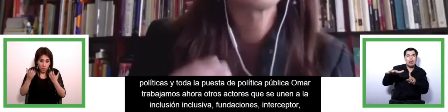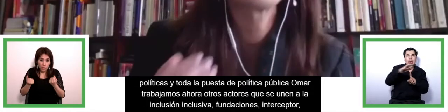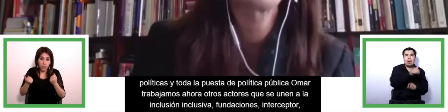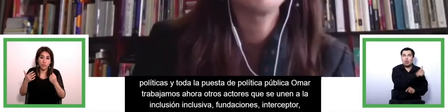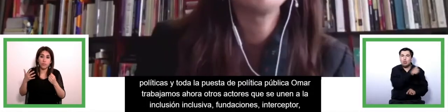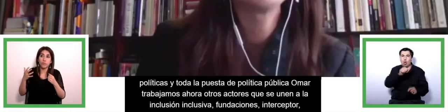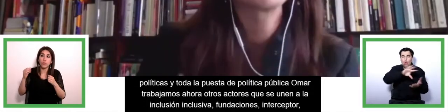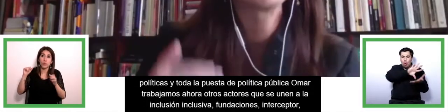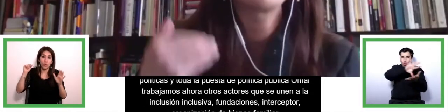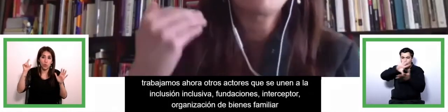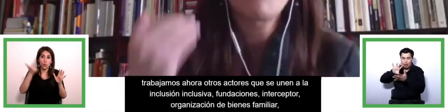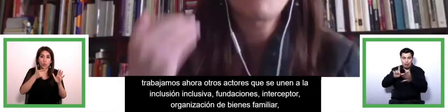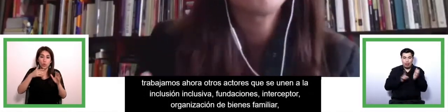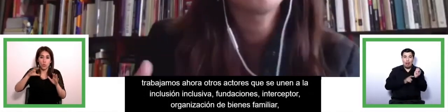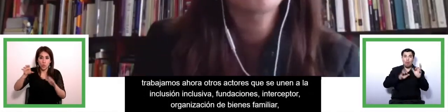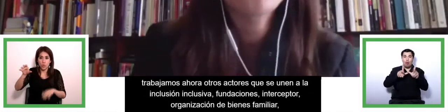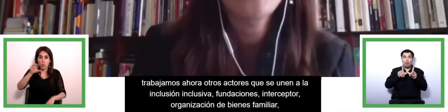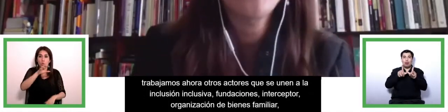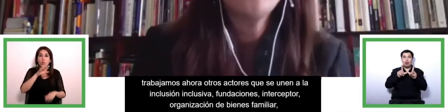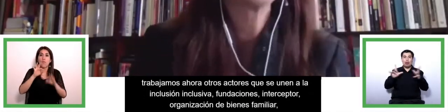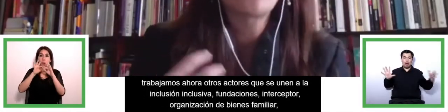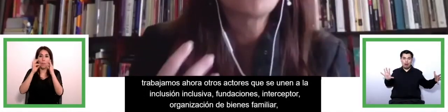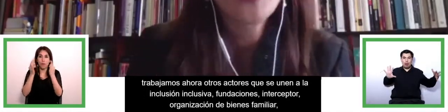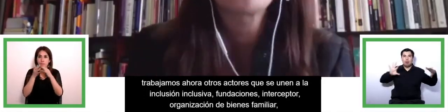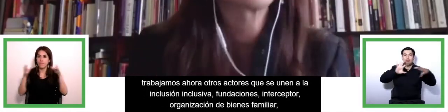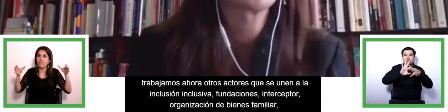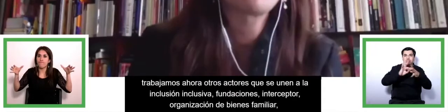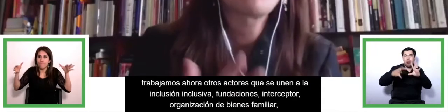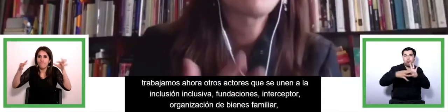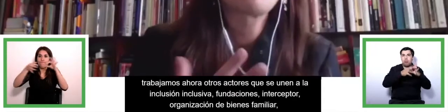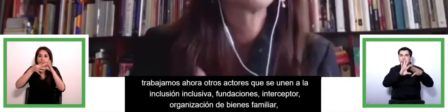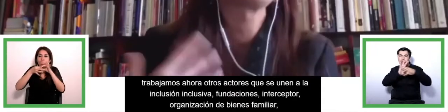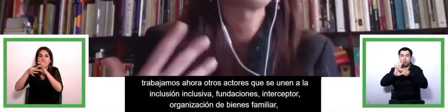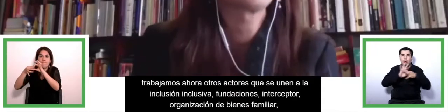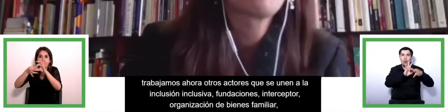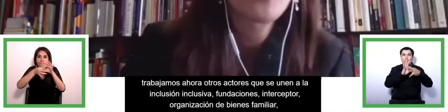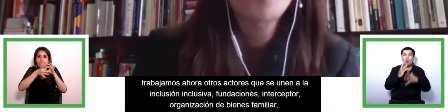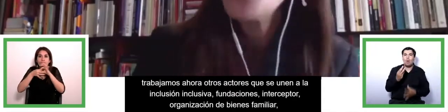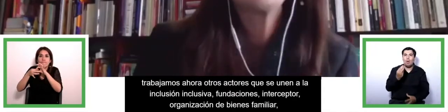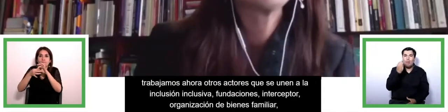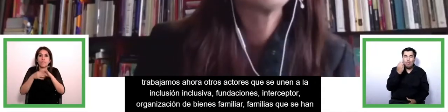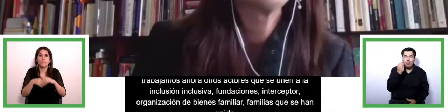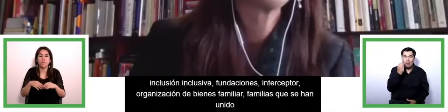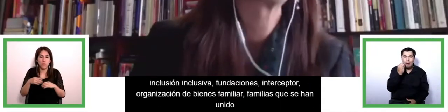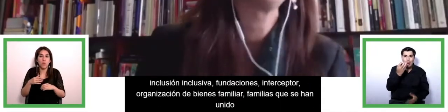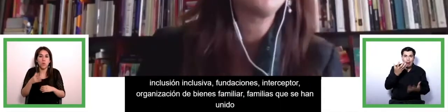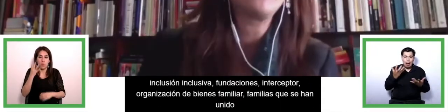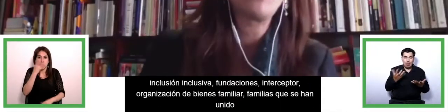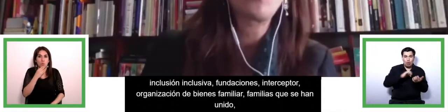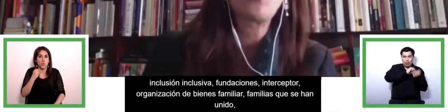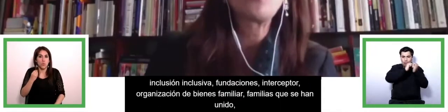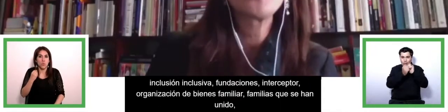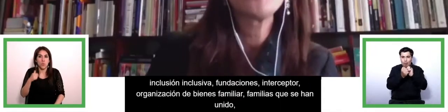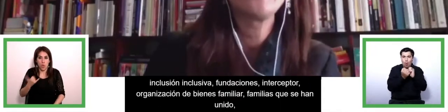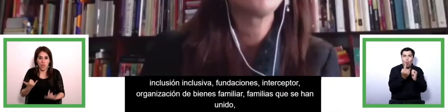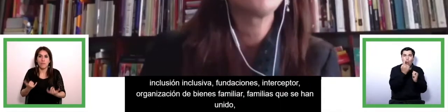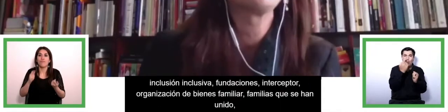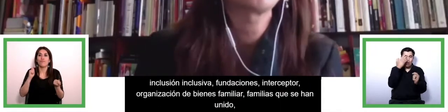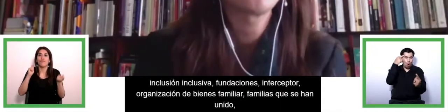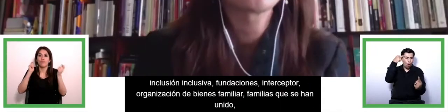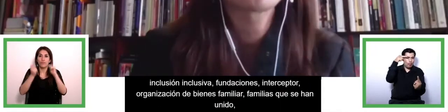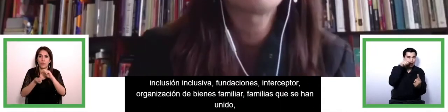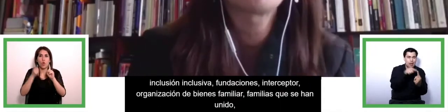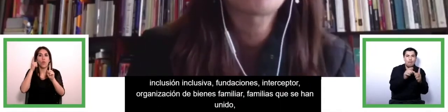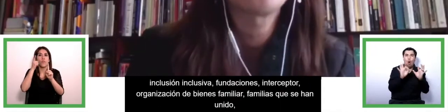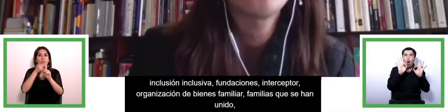de familias que se han unido por este propósito, lo han vuelto un objetivo común, y creo que esa es como la